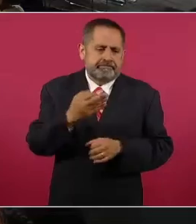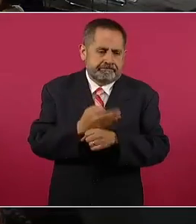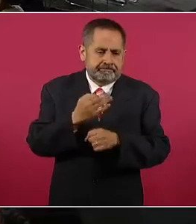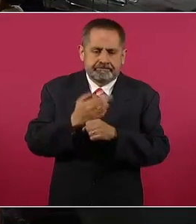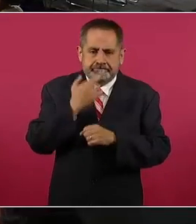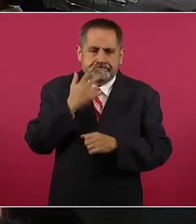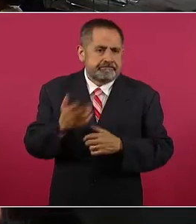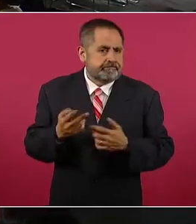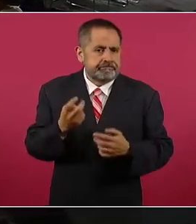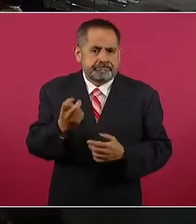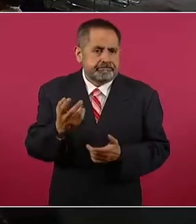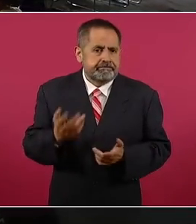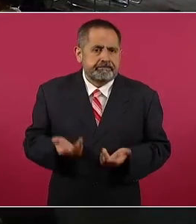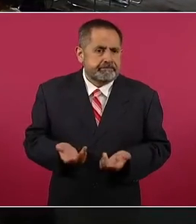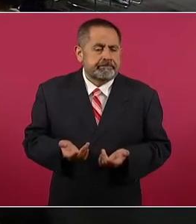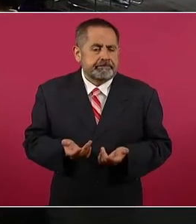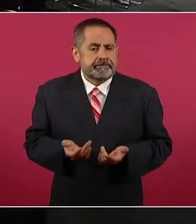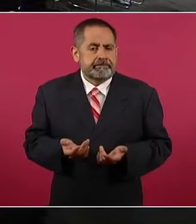Y eso